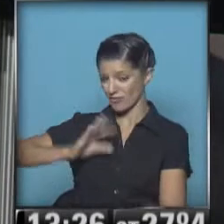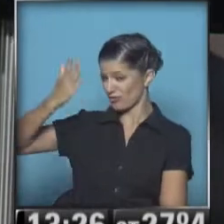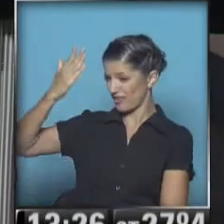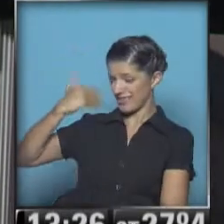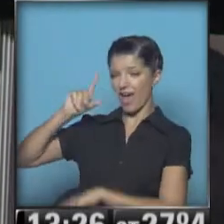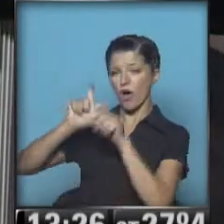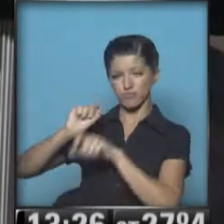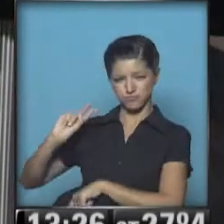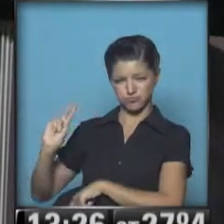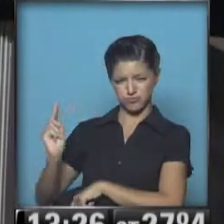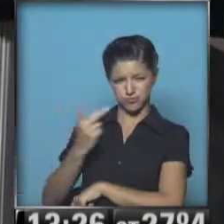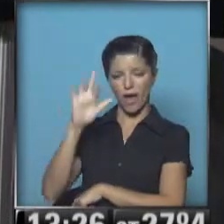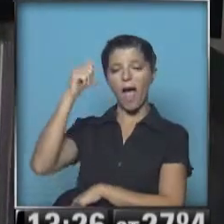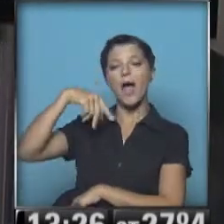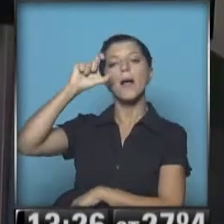genocidio armenio.